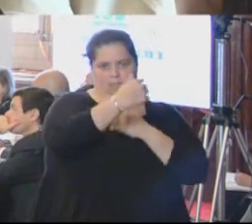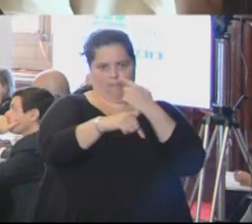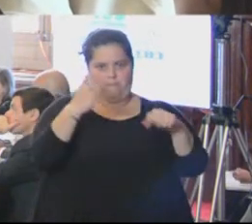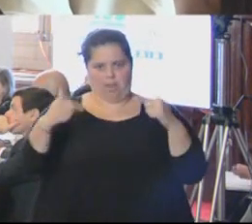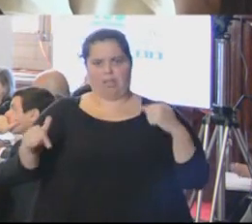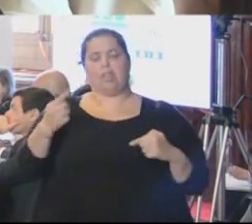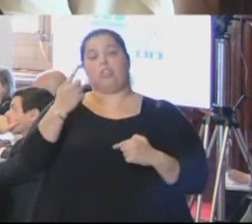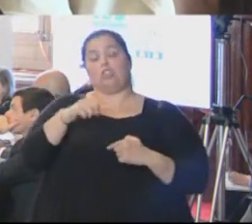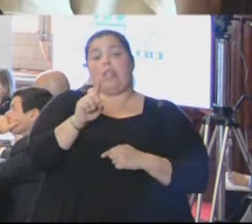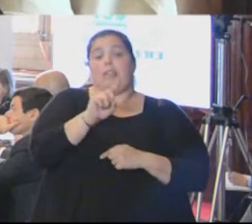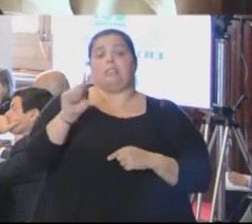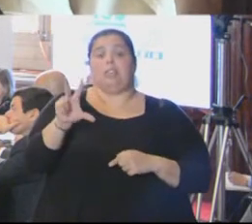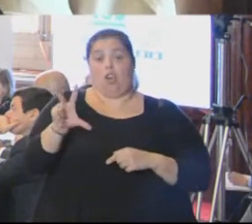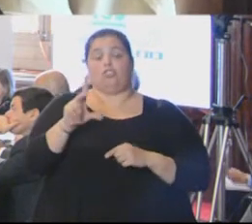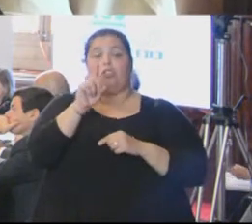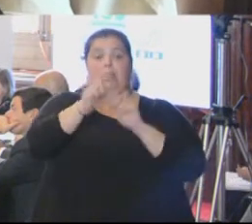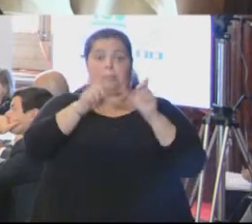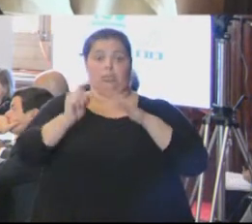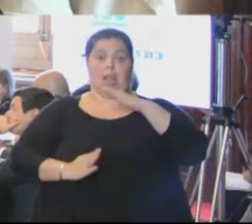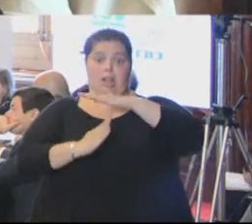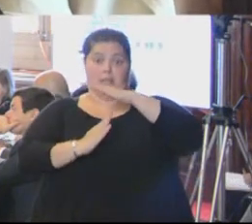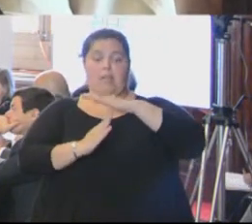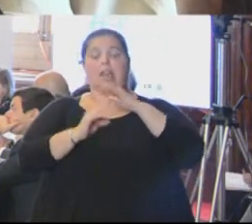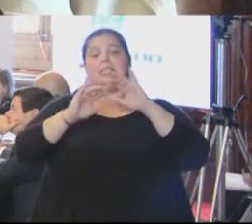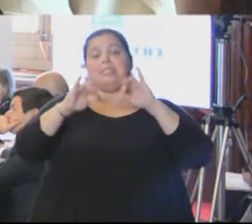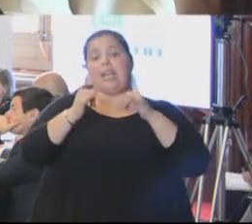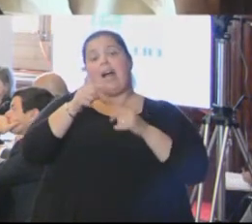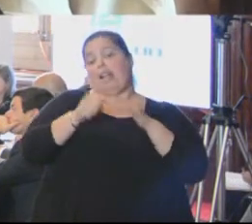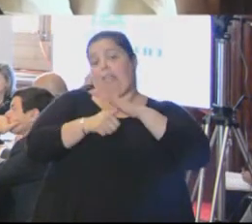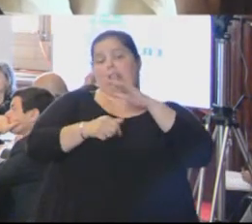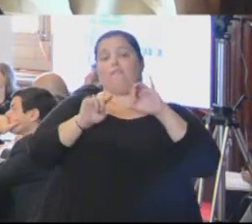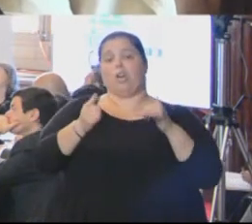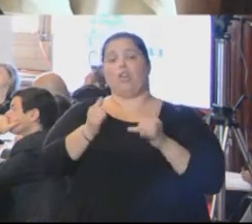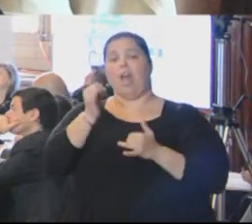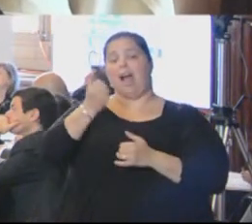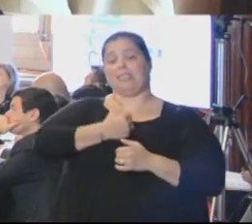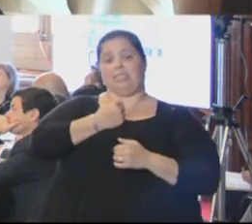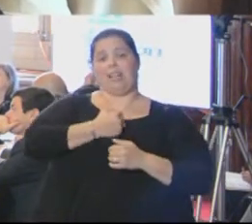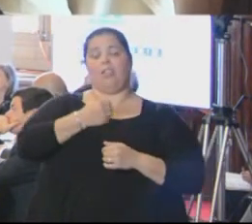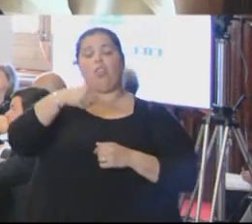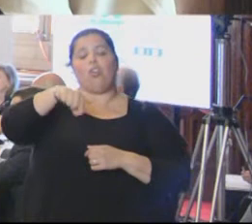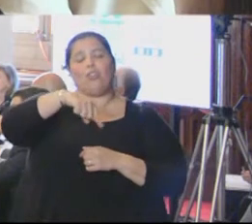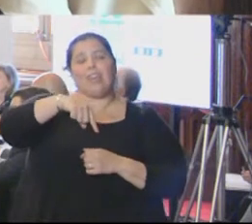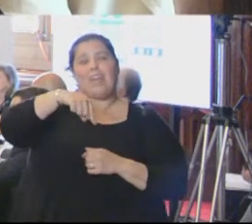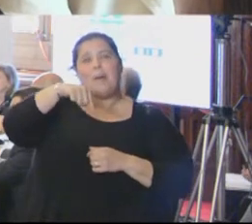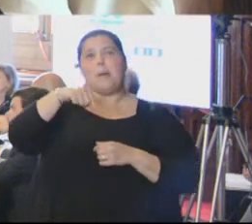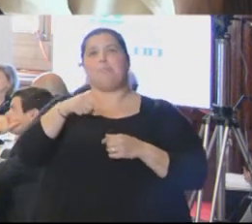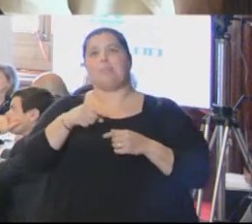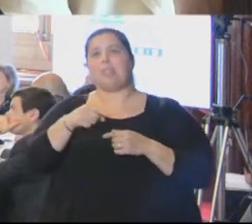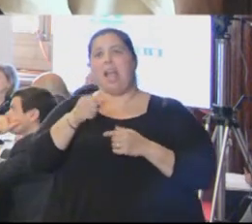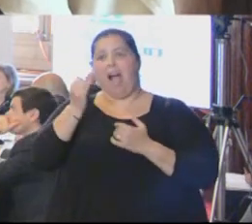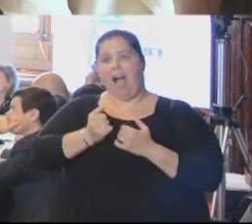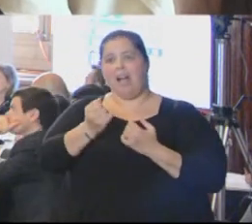18 de estos líderes han sido asesinados en regiones donde la fuerza pública desarrolla acciones de erradicación forzada de cultivos de